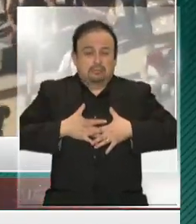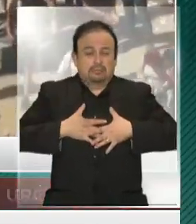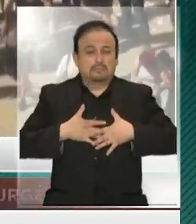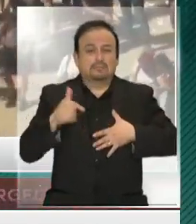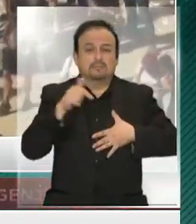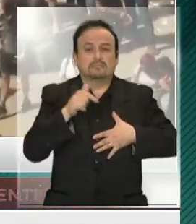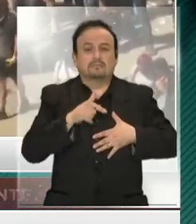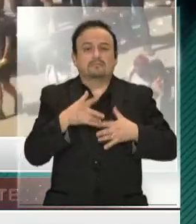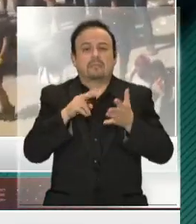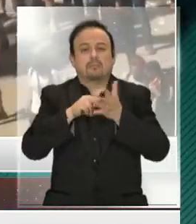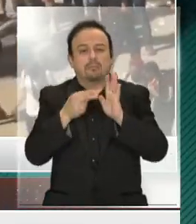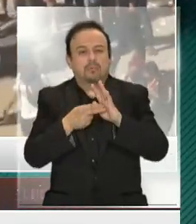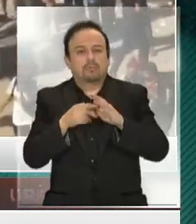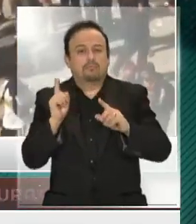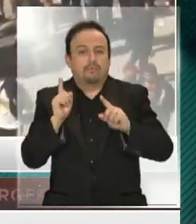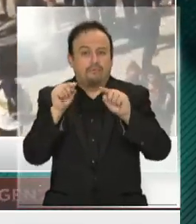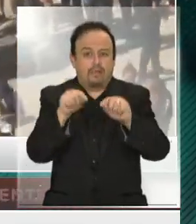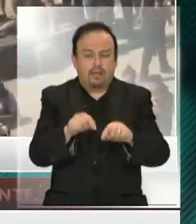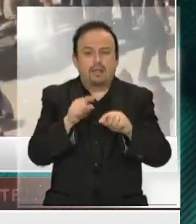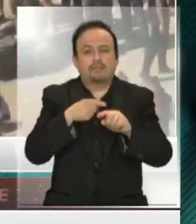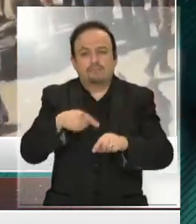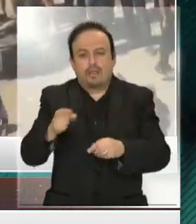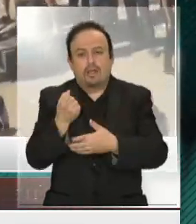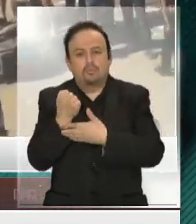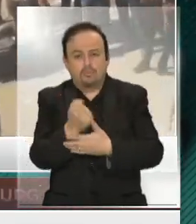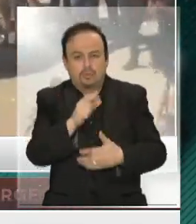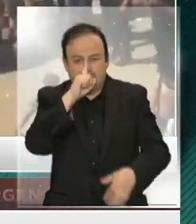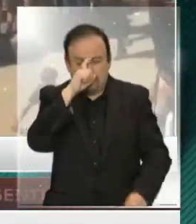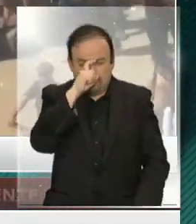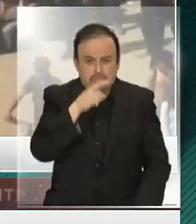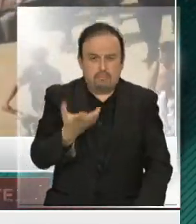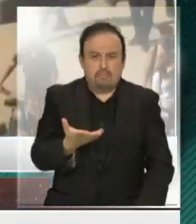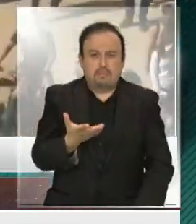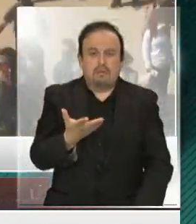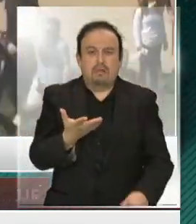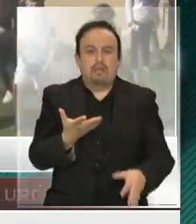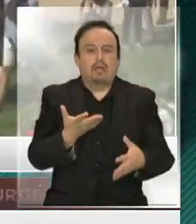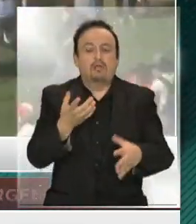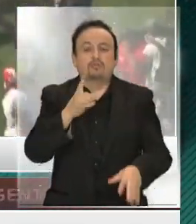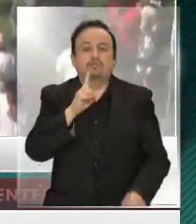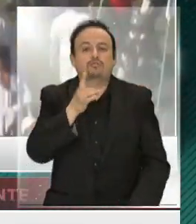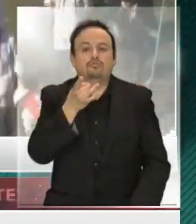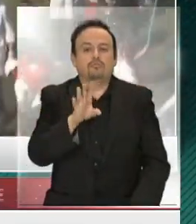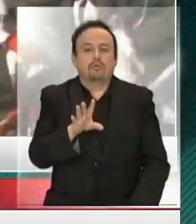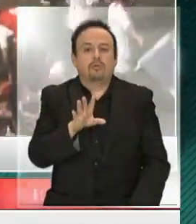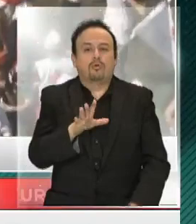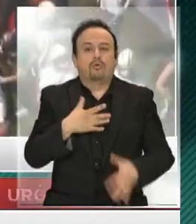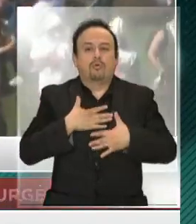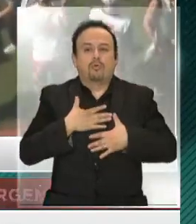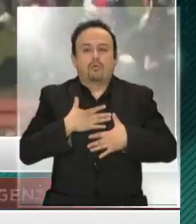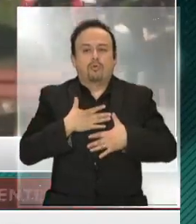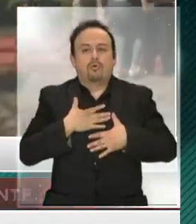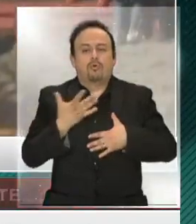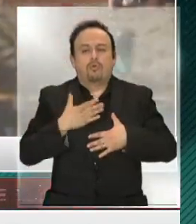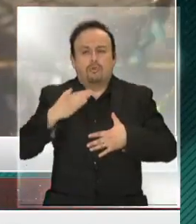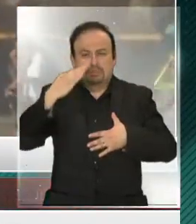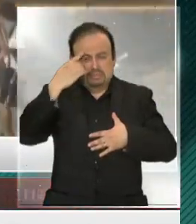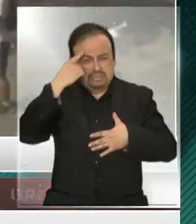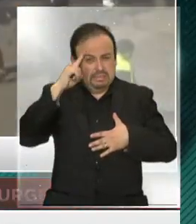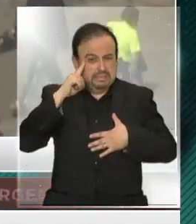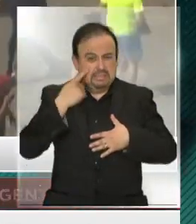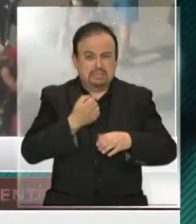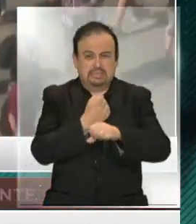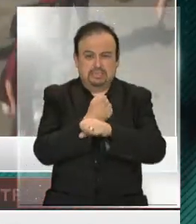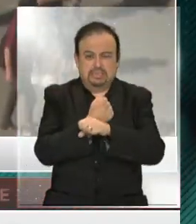las personas que resultan con algún tipo de complicación han habido no solamente uniformados heridos como lo ha informado